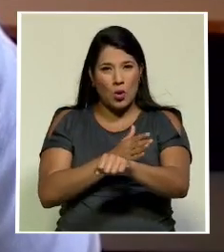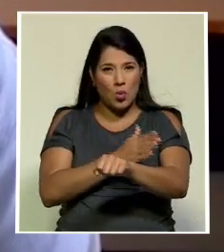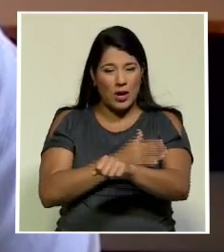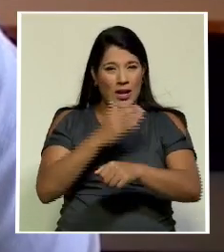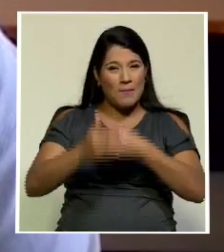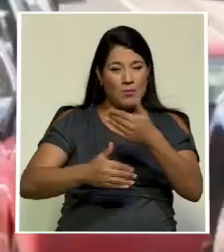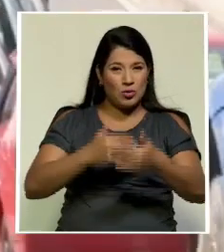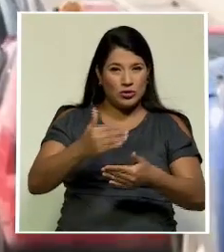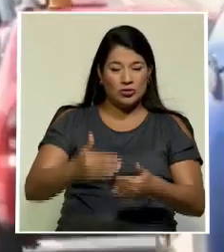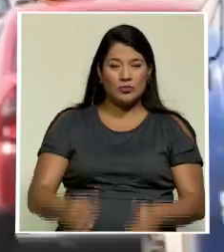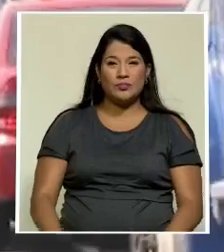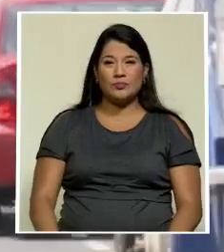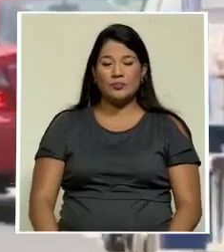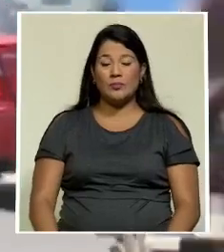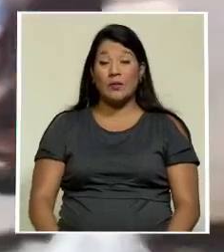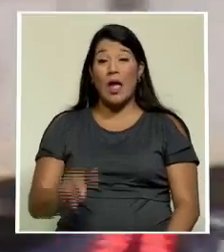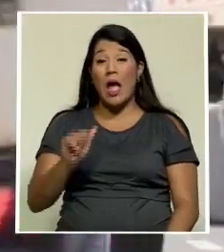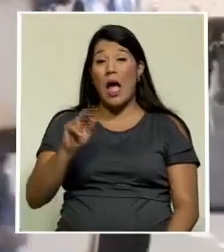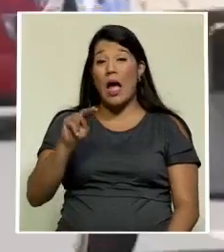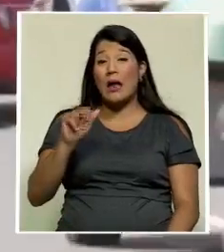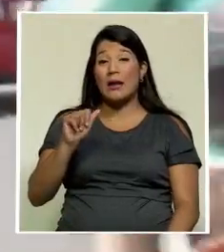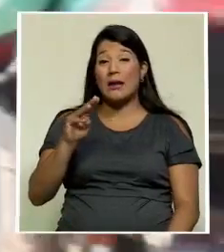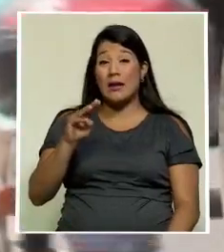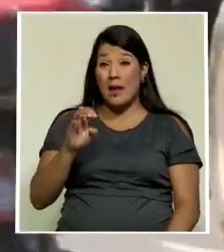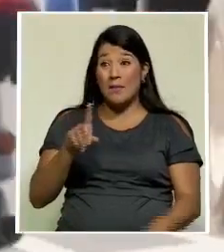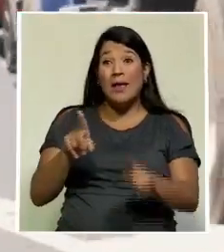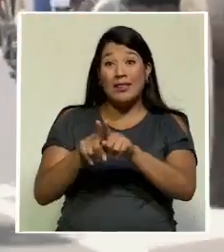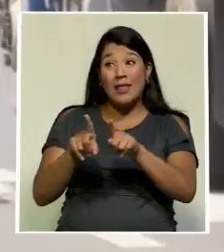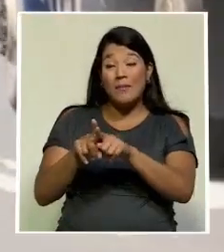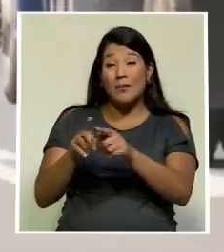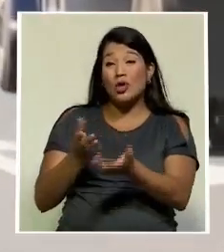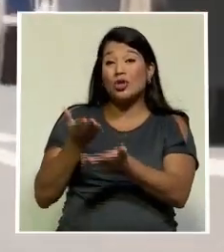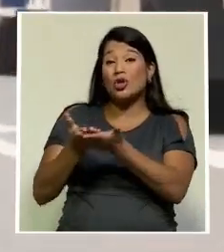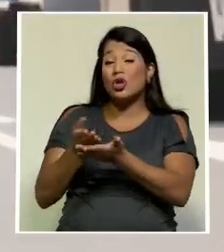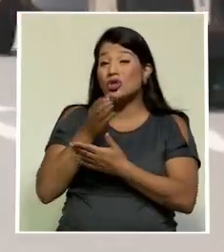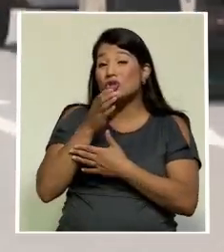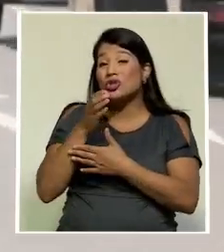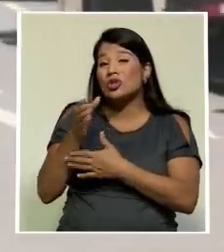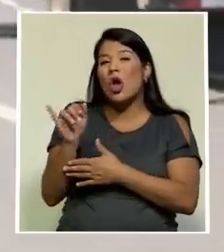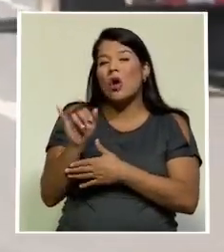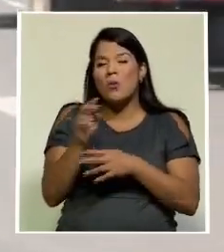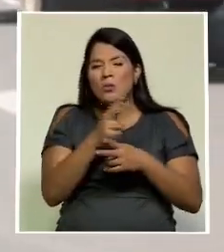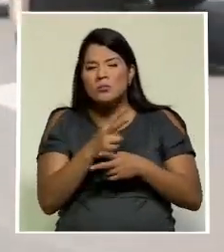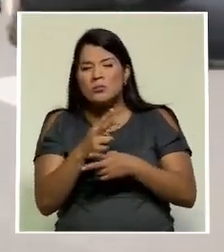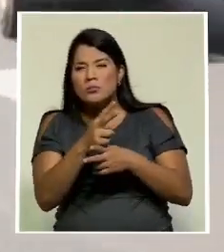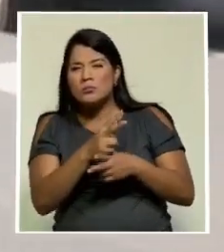estabilizada. La ANAME también adjuntó al informe recomendaciones como monitorear el desempeño